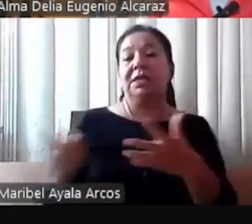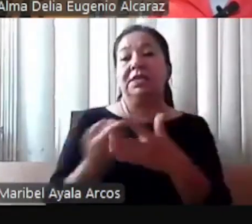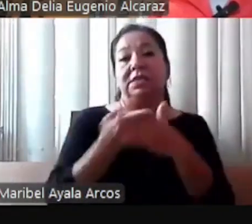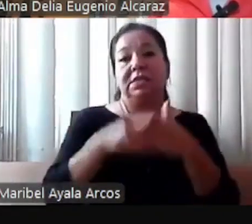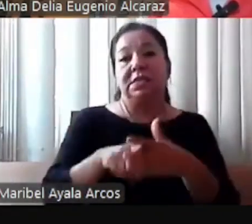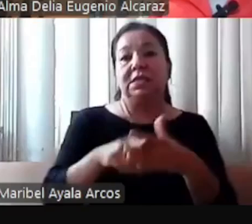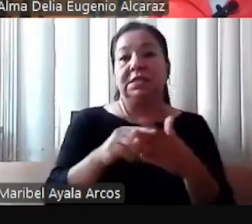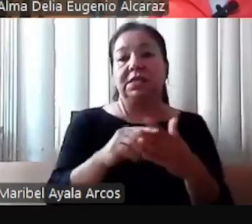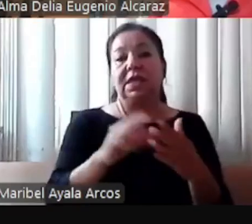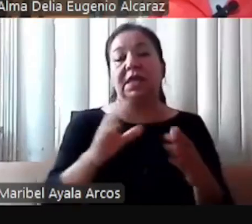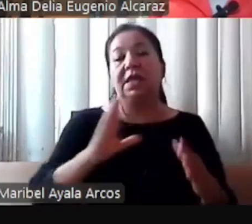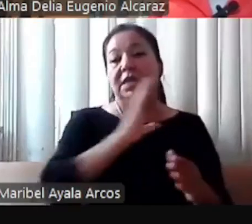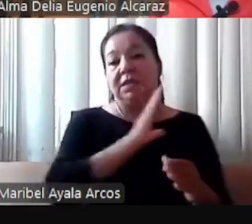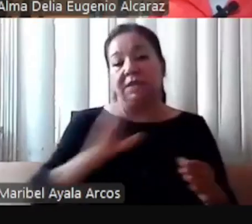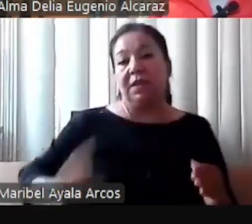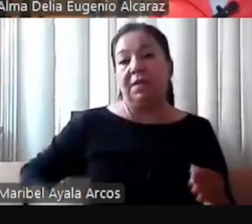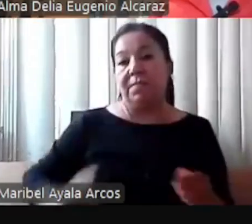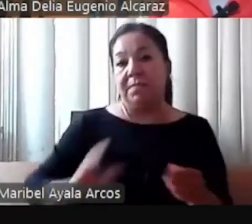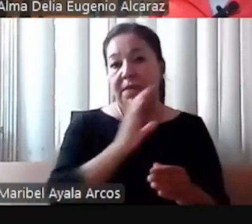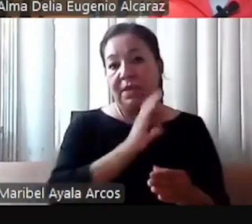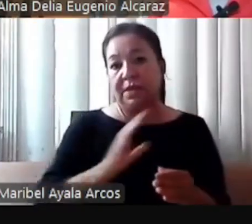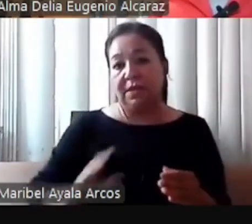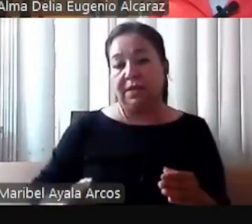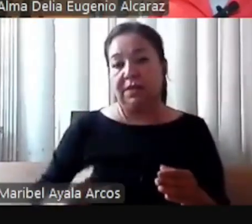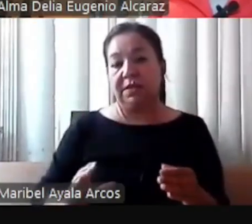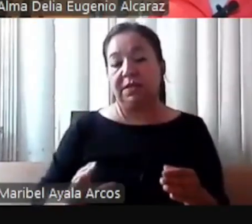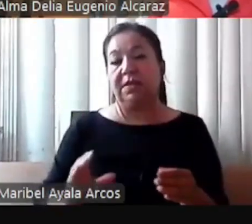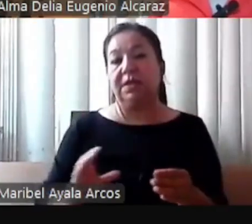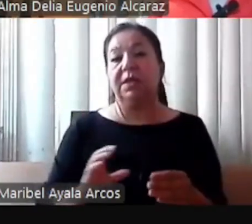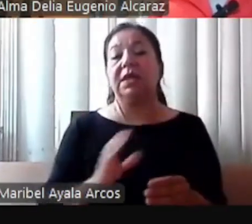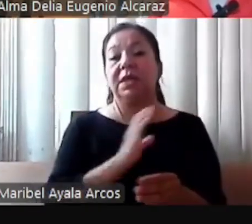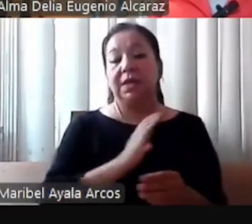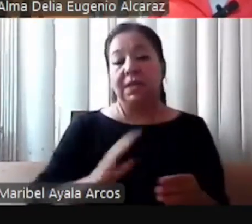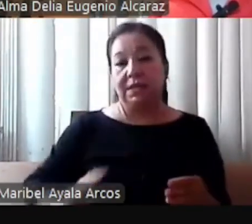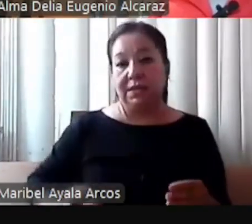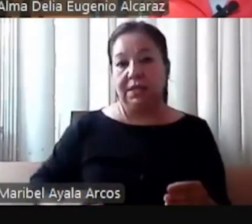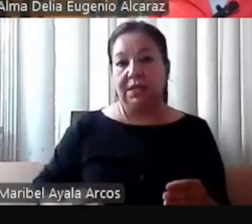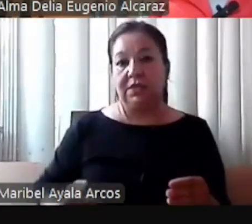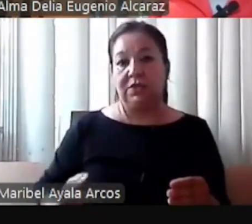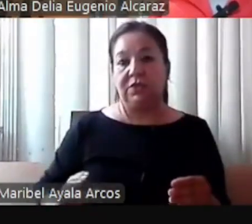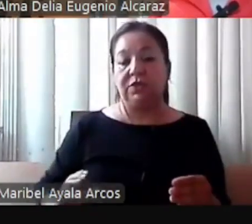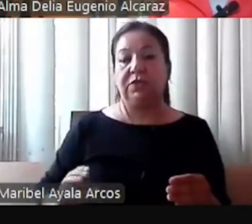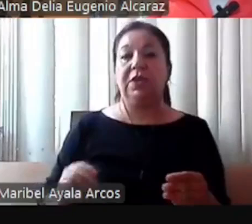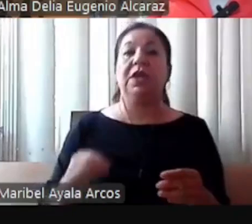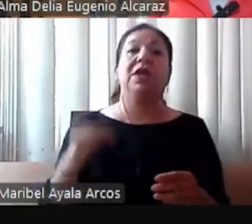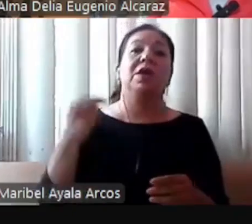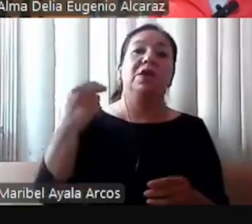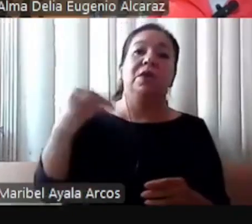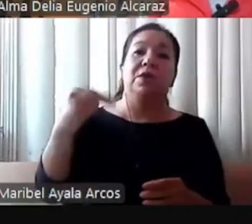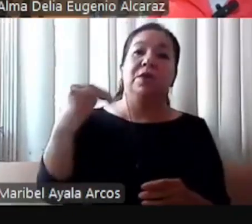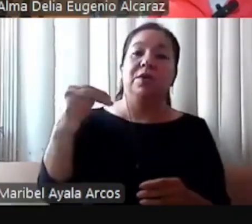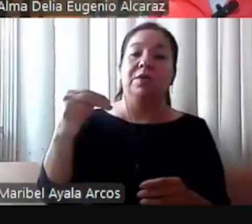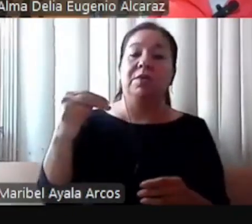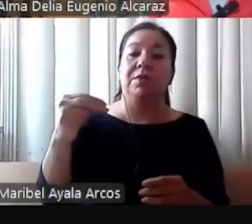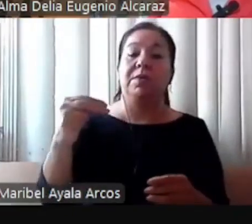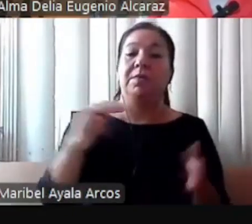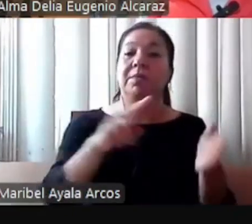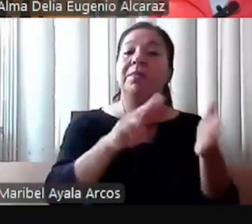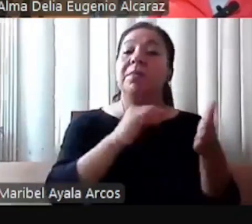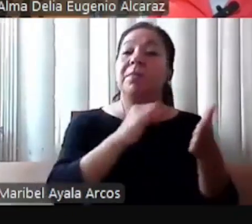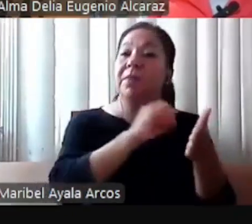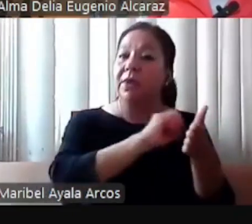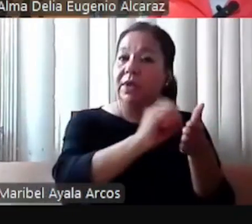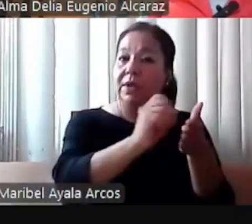igual forma, se tiene por acreditada la calidad del denunciado como candidato, además de ser identificable el sobrenombre con el que registró su candidatura,